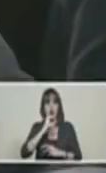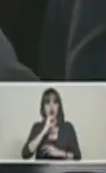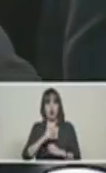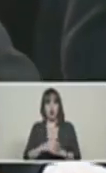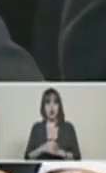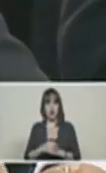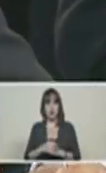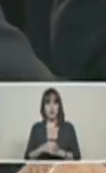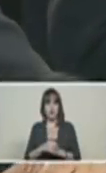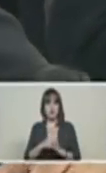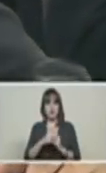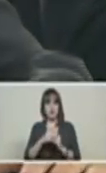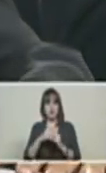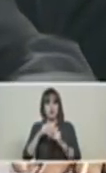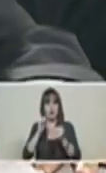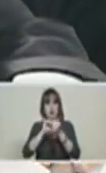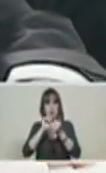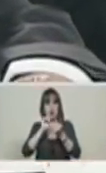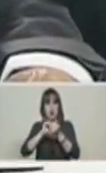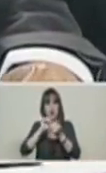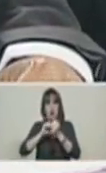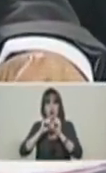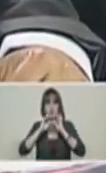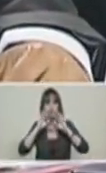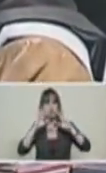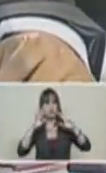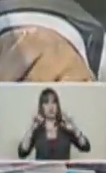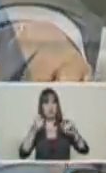y de minerales preciosos.